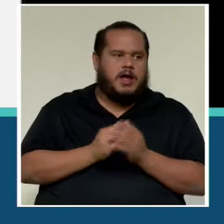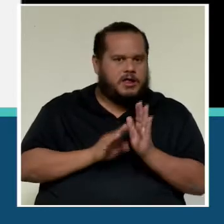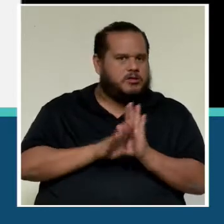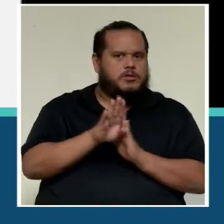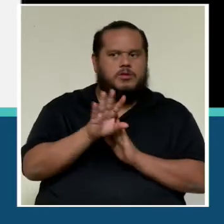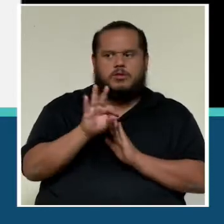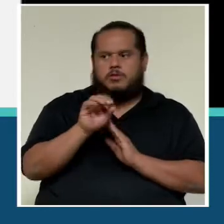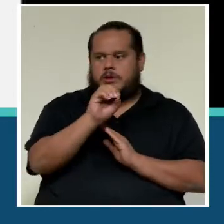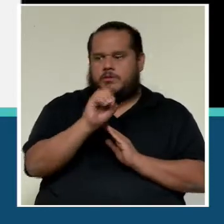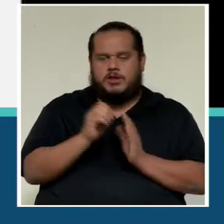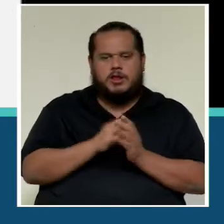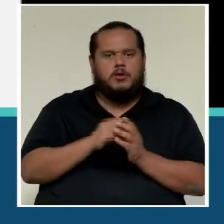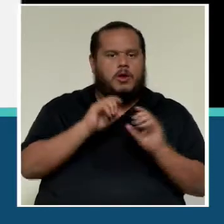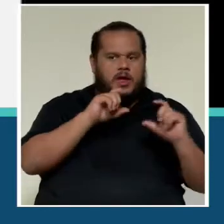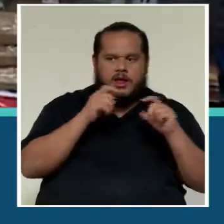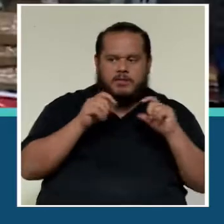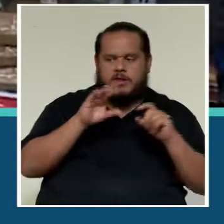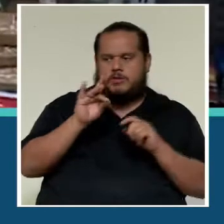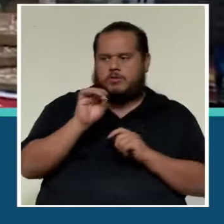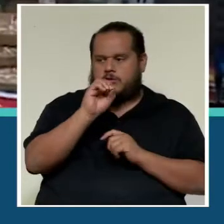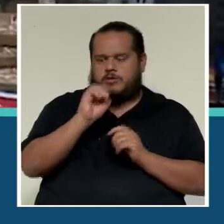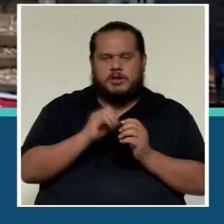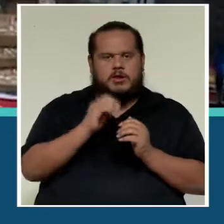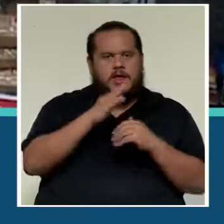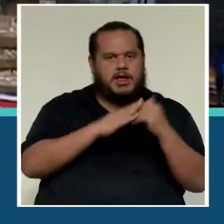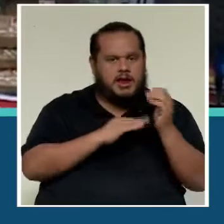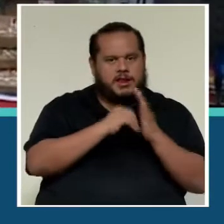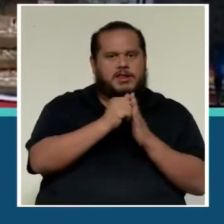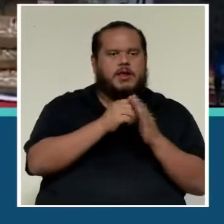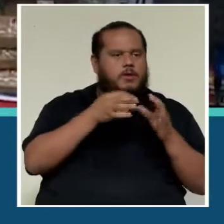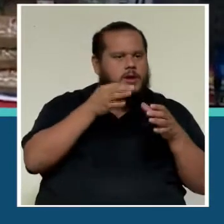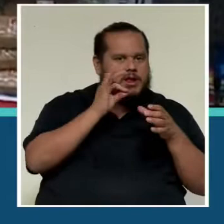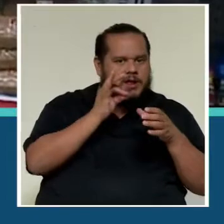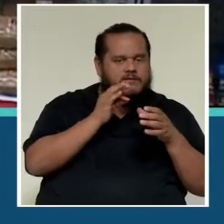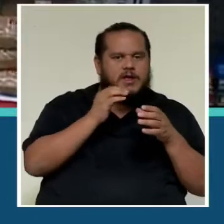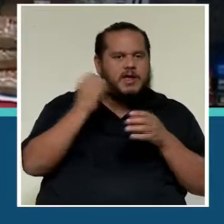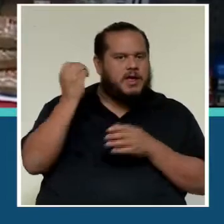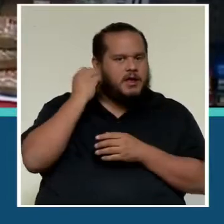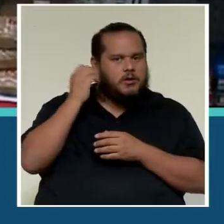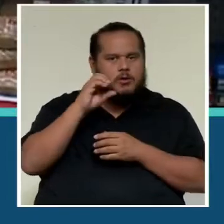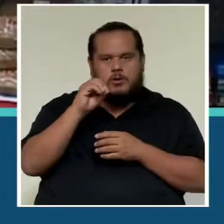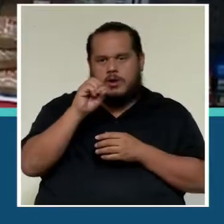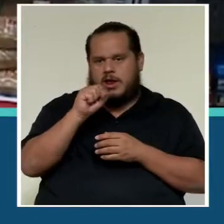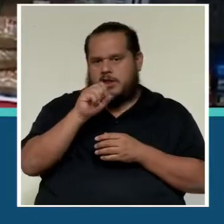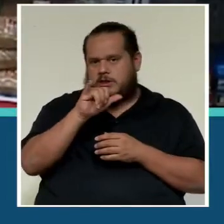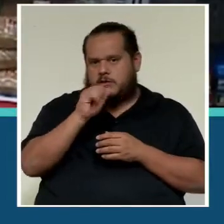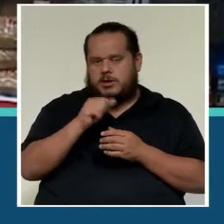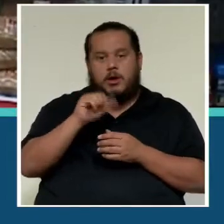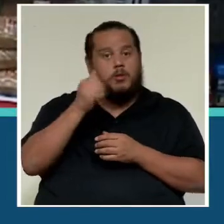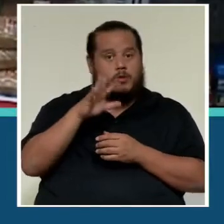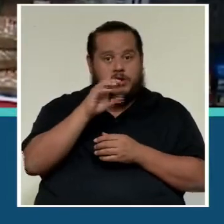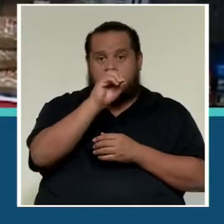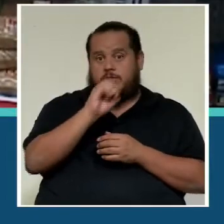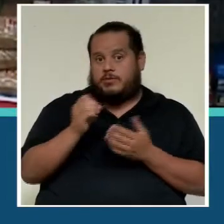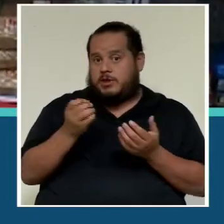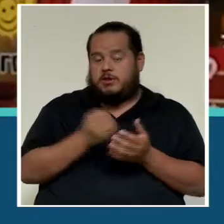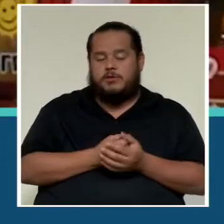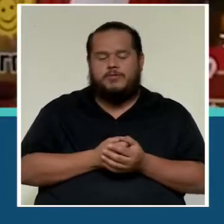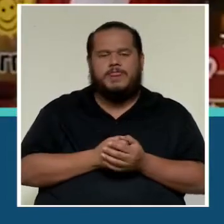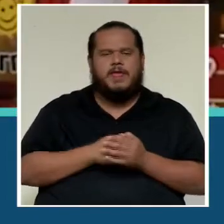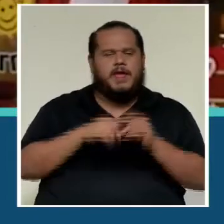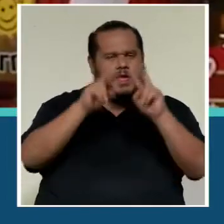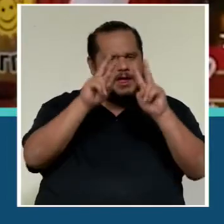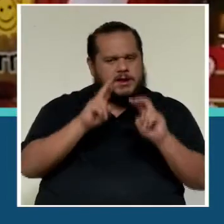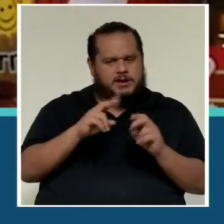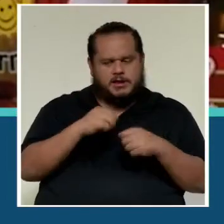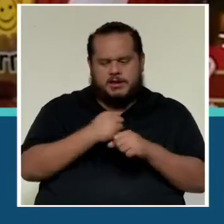el maíz 8%, el acero, el café, el oro, la soya 15%, que es otro grano que produce Rusia. Según el análisis